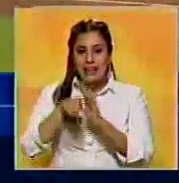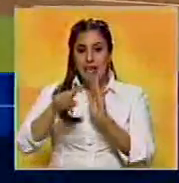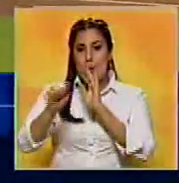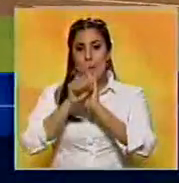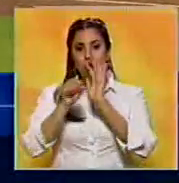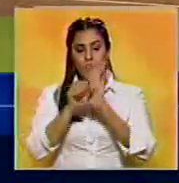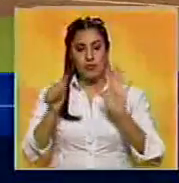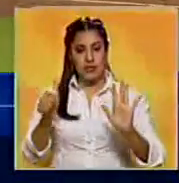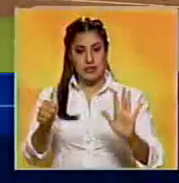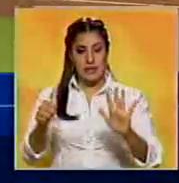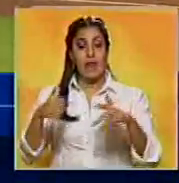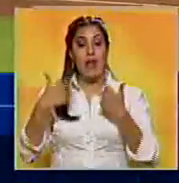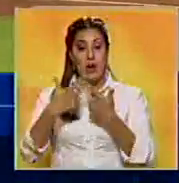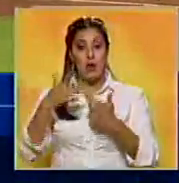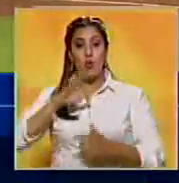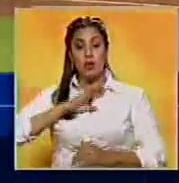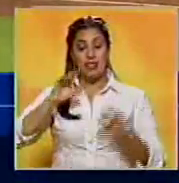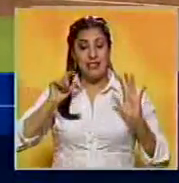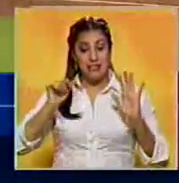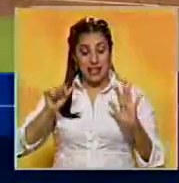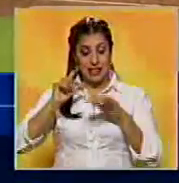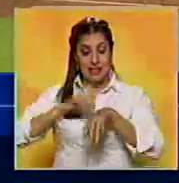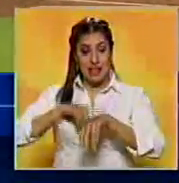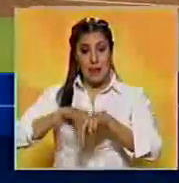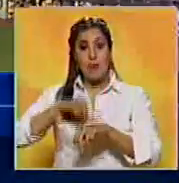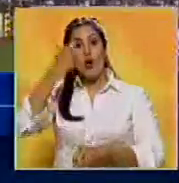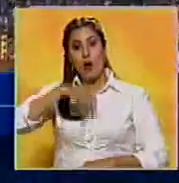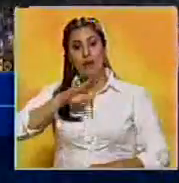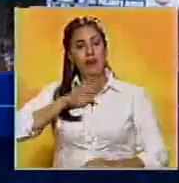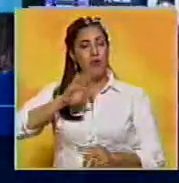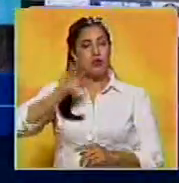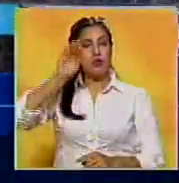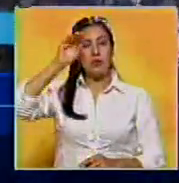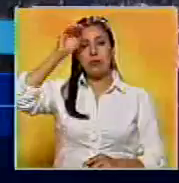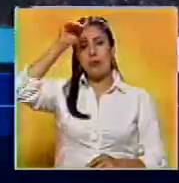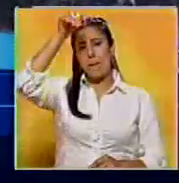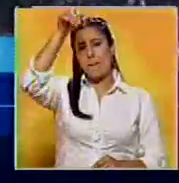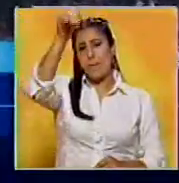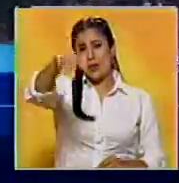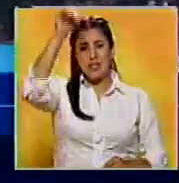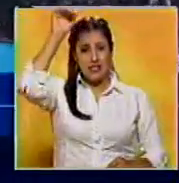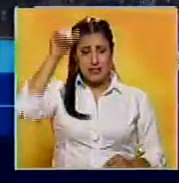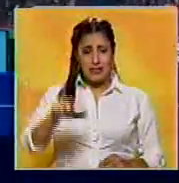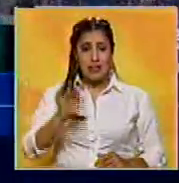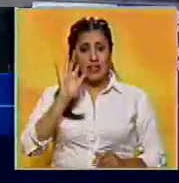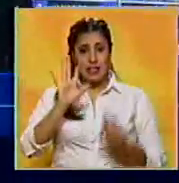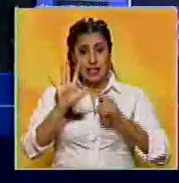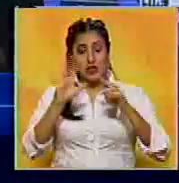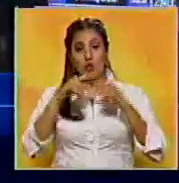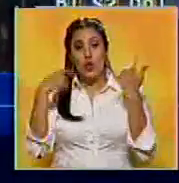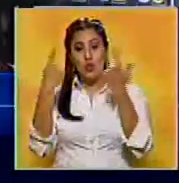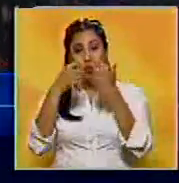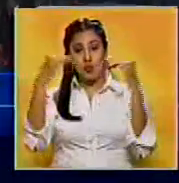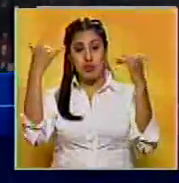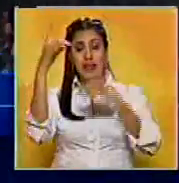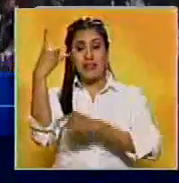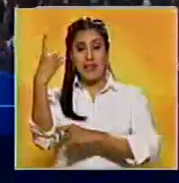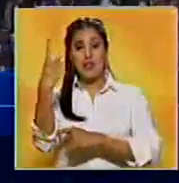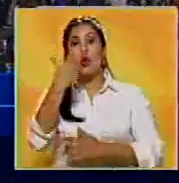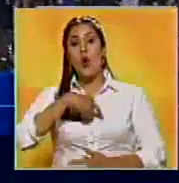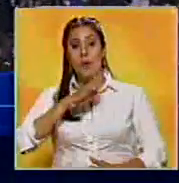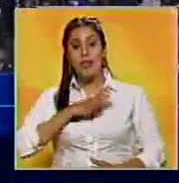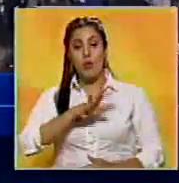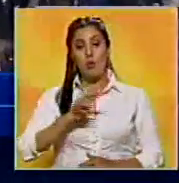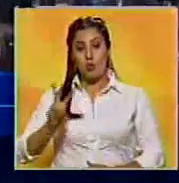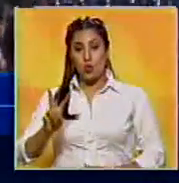ponchó a 6 rivales. En tanto, en el 6º episodio, Gerardo Parra conectó su 5º cuadrangular de la temporada por todo el jardín derecho. Parra se